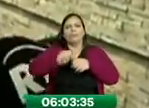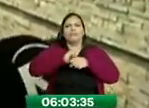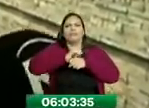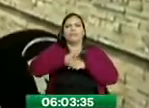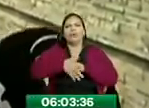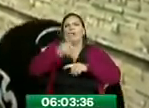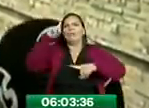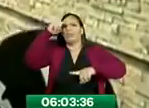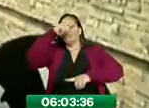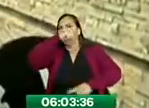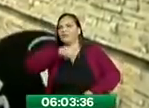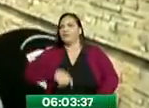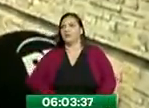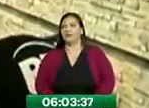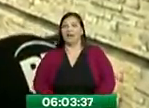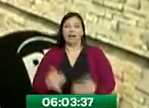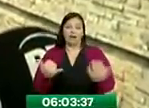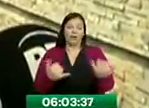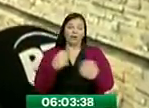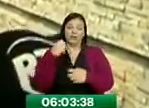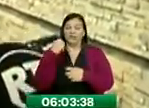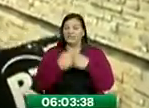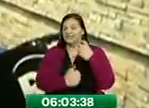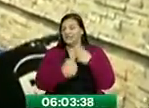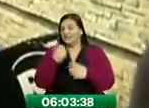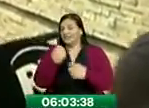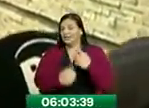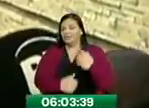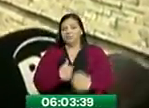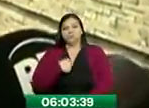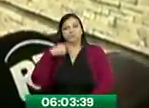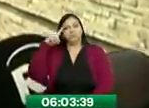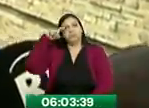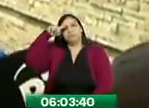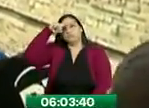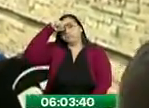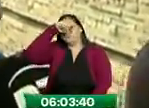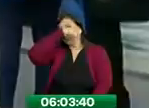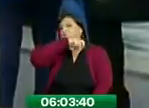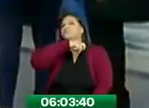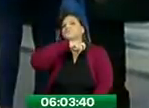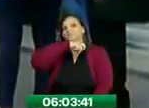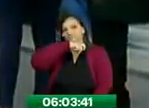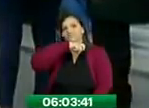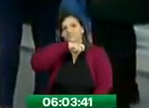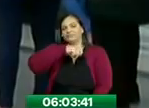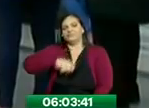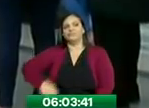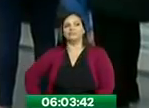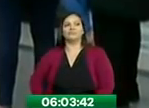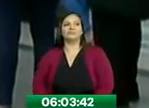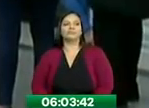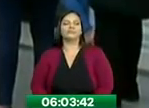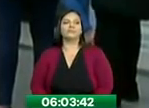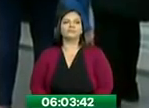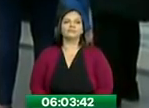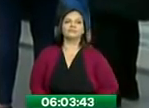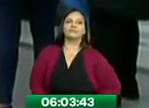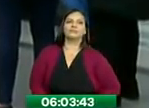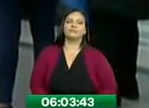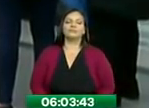al usuario, al no usuario. Todas otras situaciones vienen concatenadas. Informó Julio César